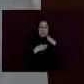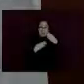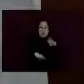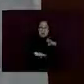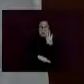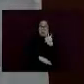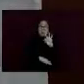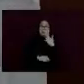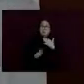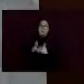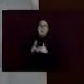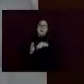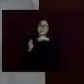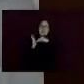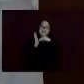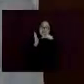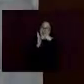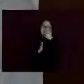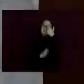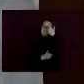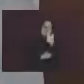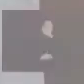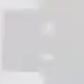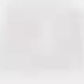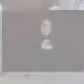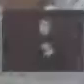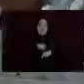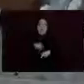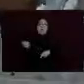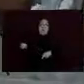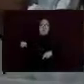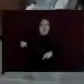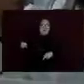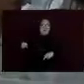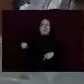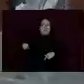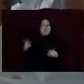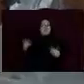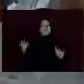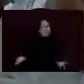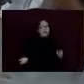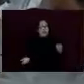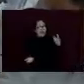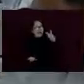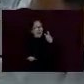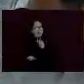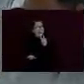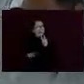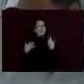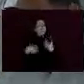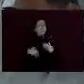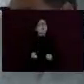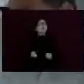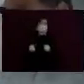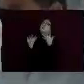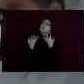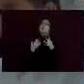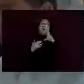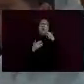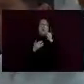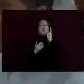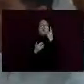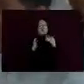pesos, también generaron otras deudas. Dicho endeudamiento superaba los 81